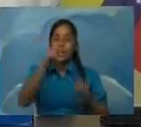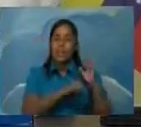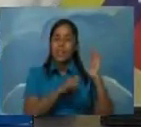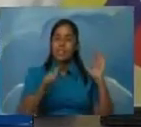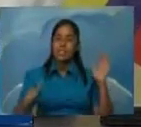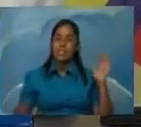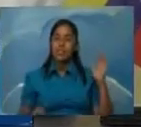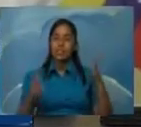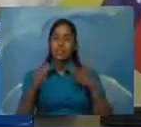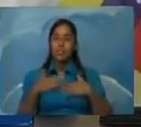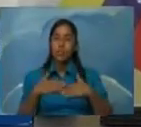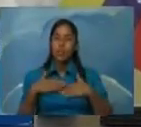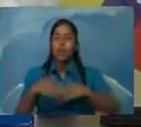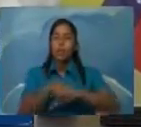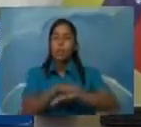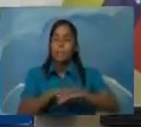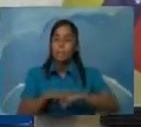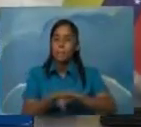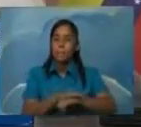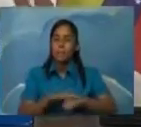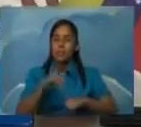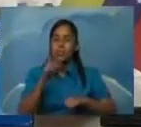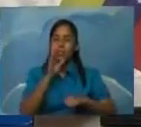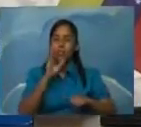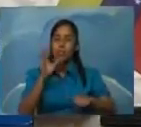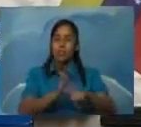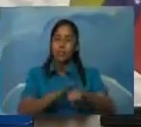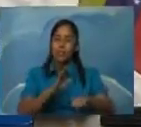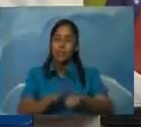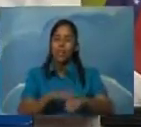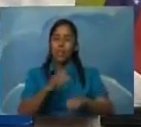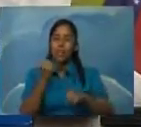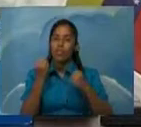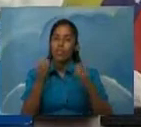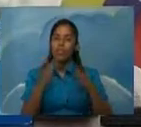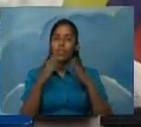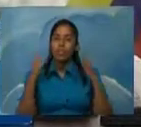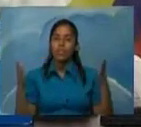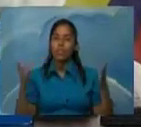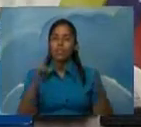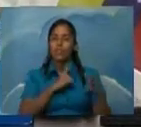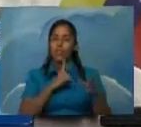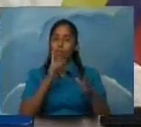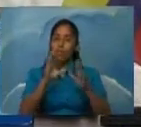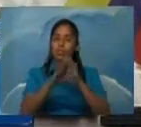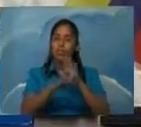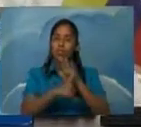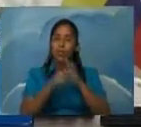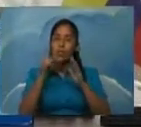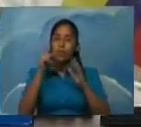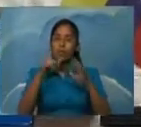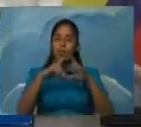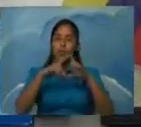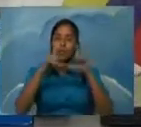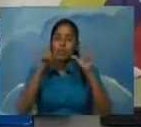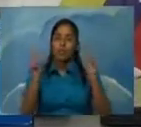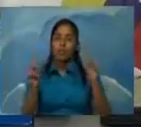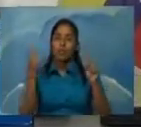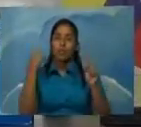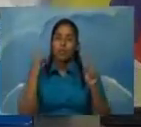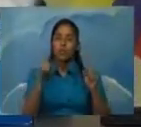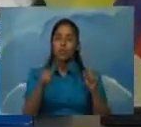me perdonó ese pecado tan grande de haberme robado una empanada. Por